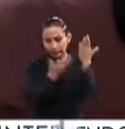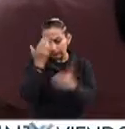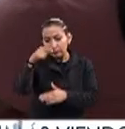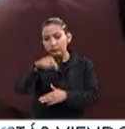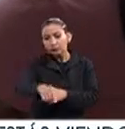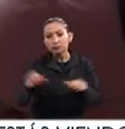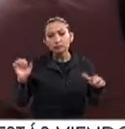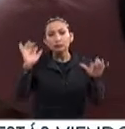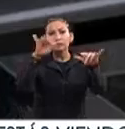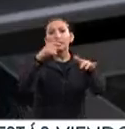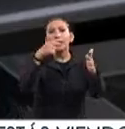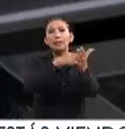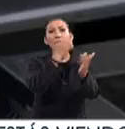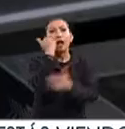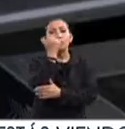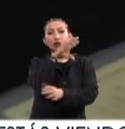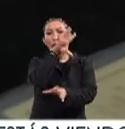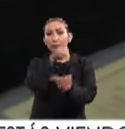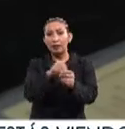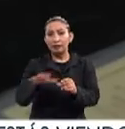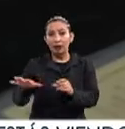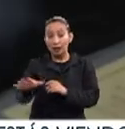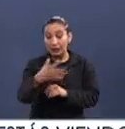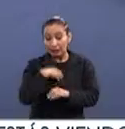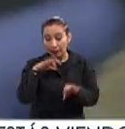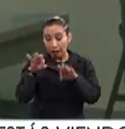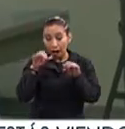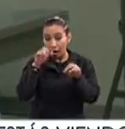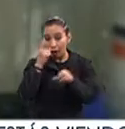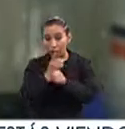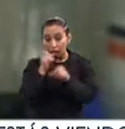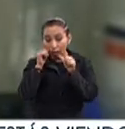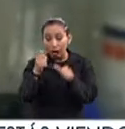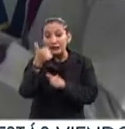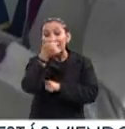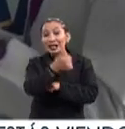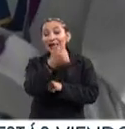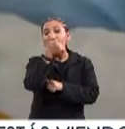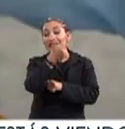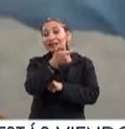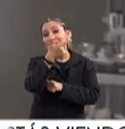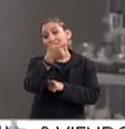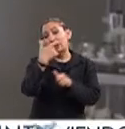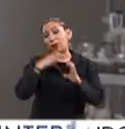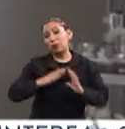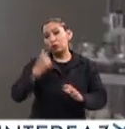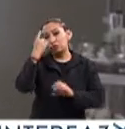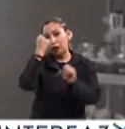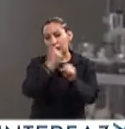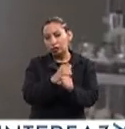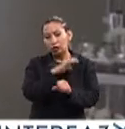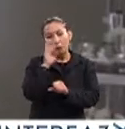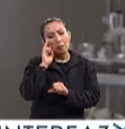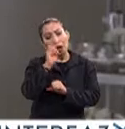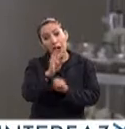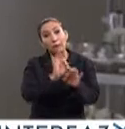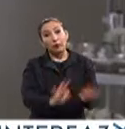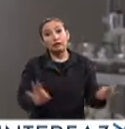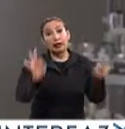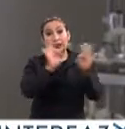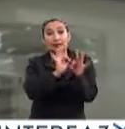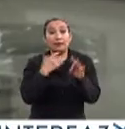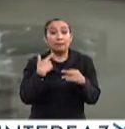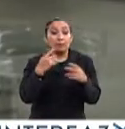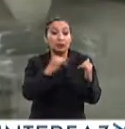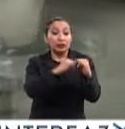una matrícula de más de 1000 alumnos y trabajan únicamente con 6 o 7 cuerpos al año. Ello nos da un panorama de la importancia de